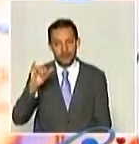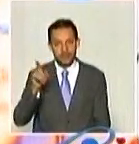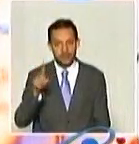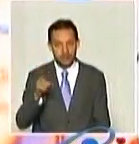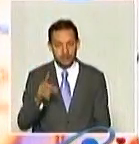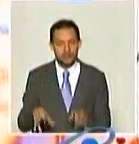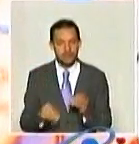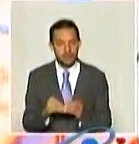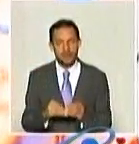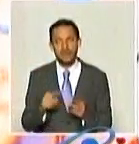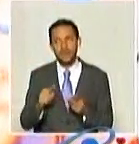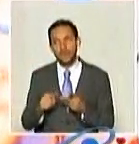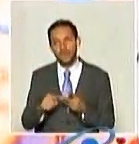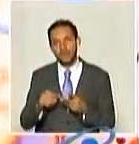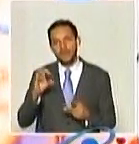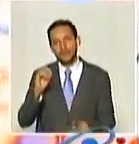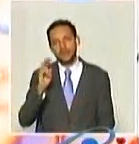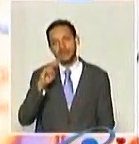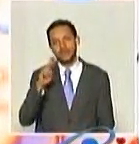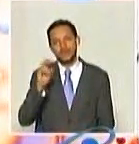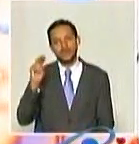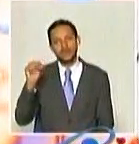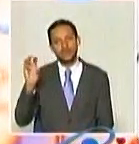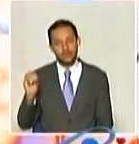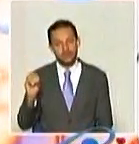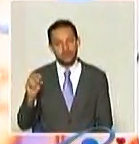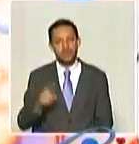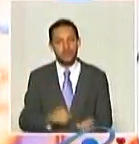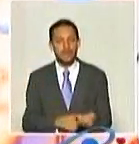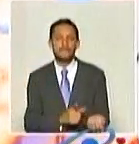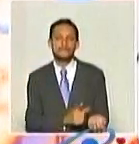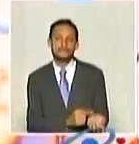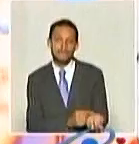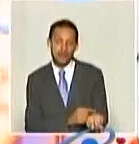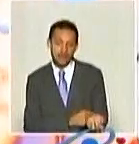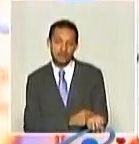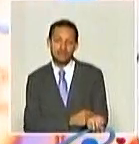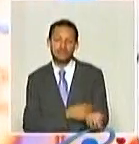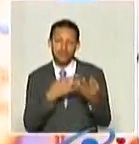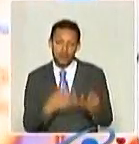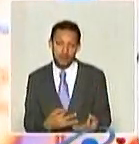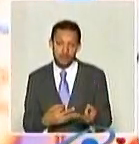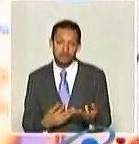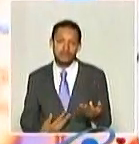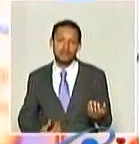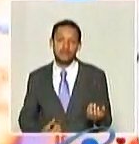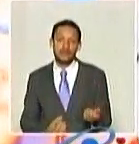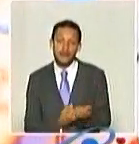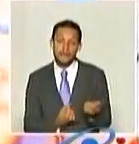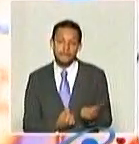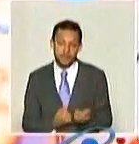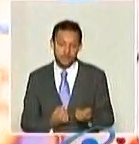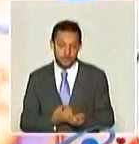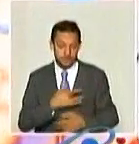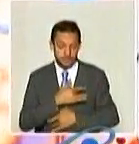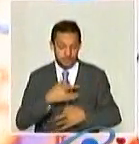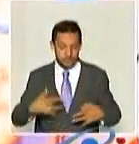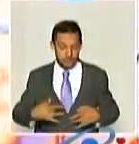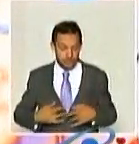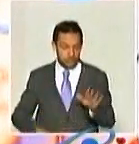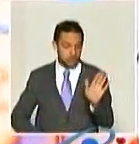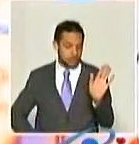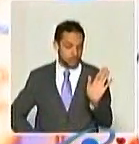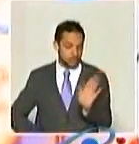con el ozono y si se le puede poner plasma rico en plaquetas, se tiene una muy buena respuesta en la